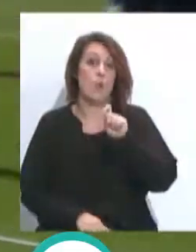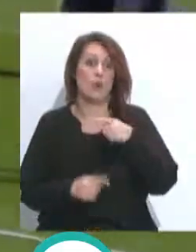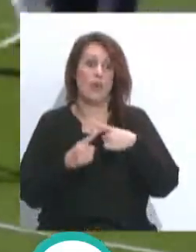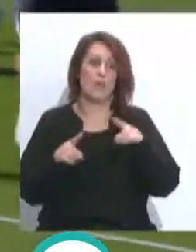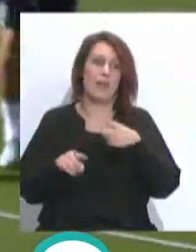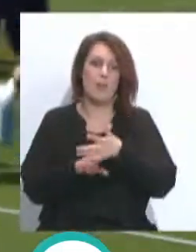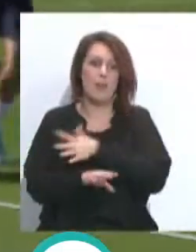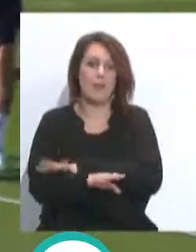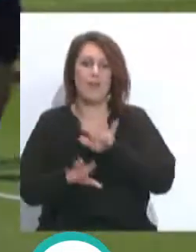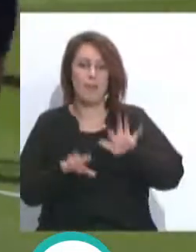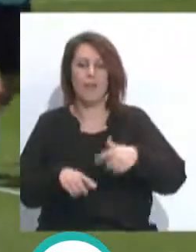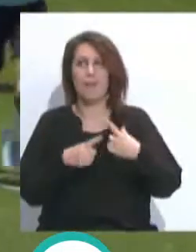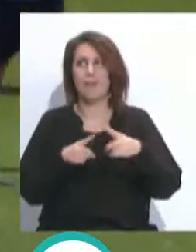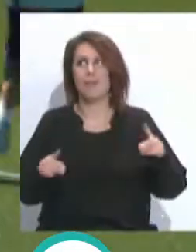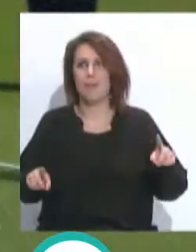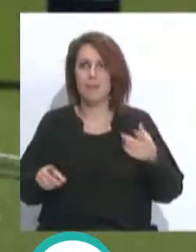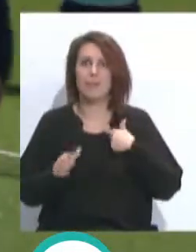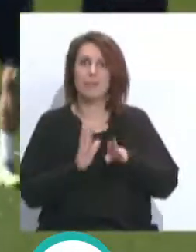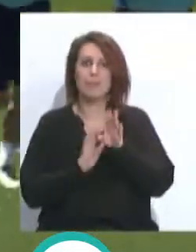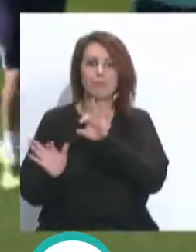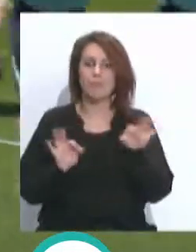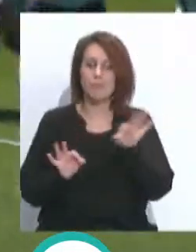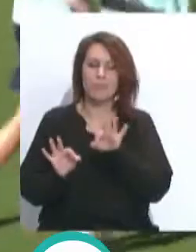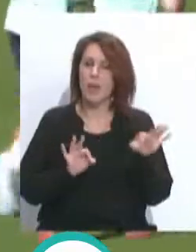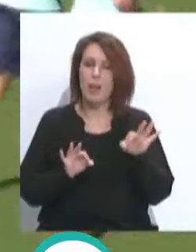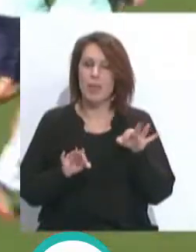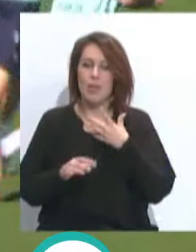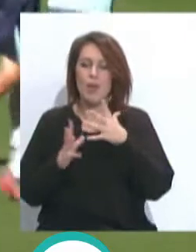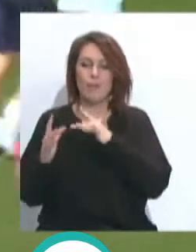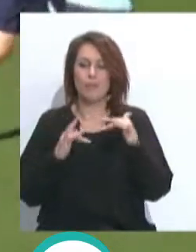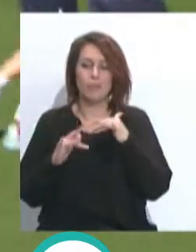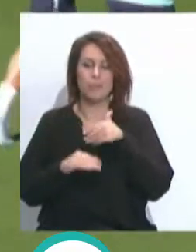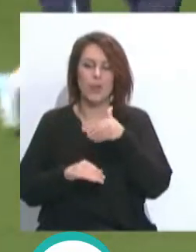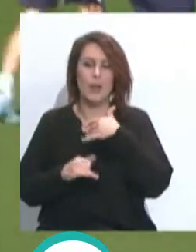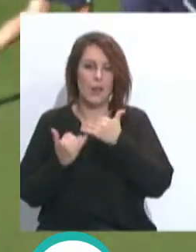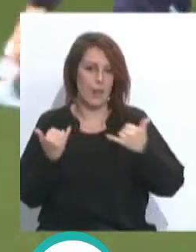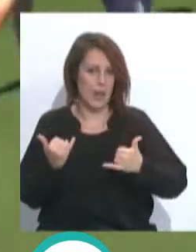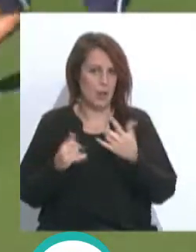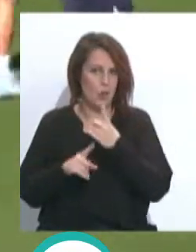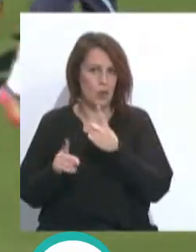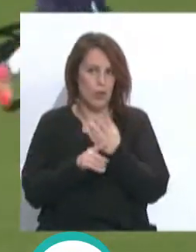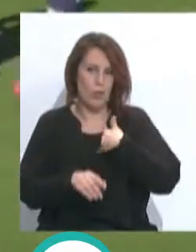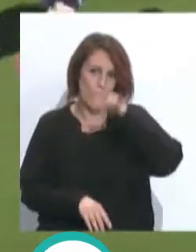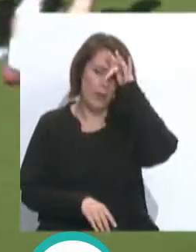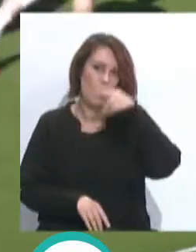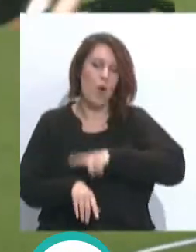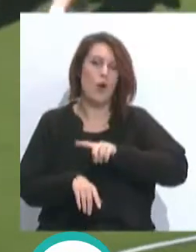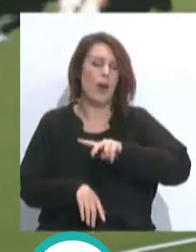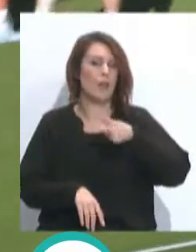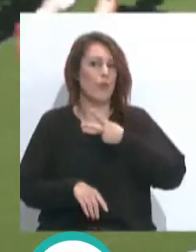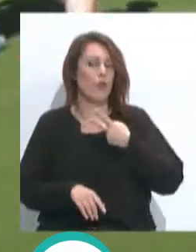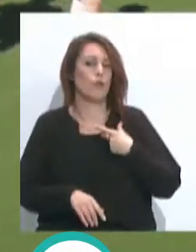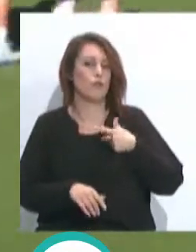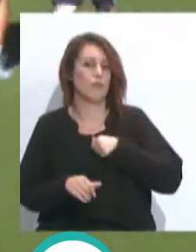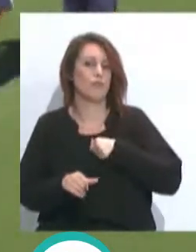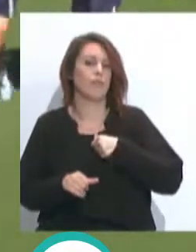conjunto mallorquín de los amarillos, que continúa la preparación del choque que les mide al Rayo Vallecano el domingo a partir de las 2 en la nueva Mirandilla. En rueda